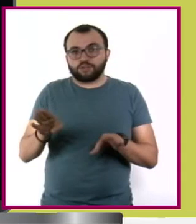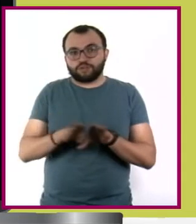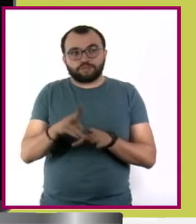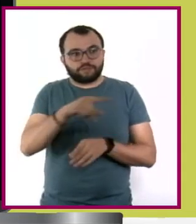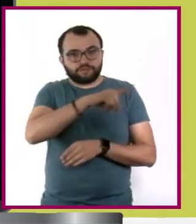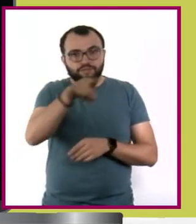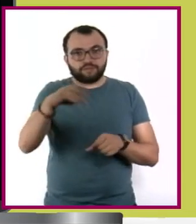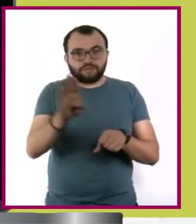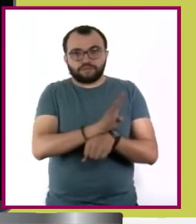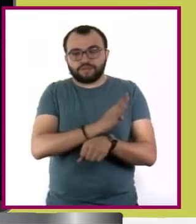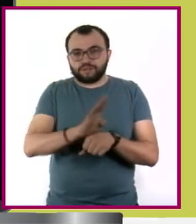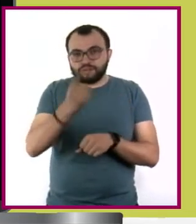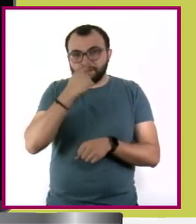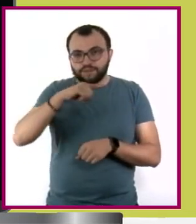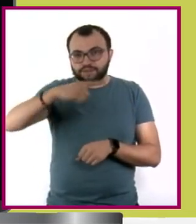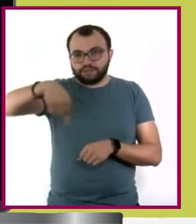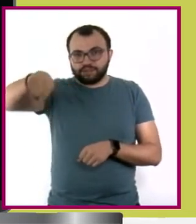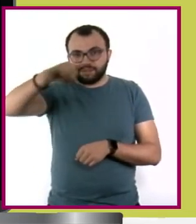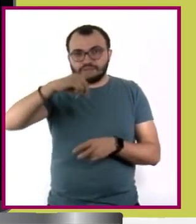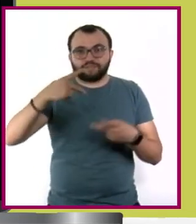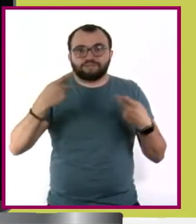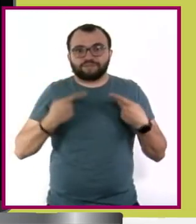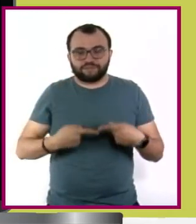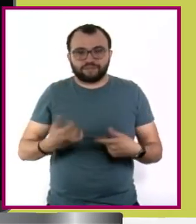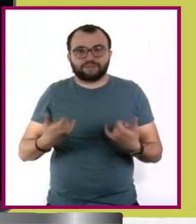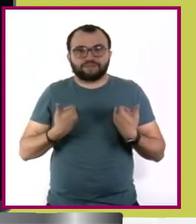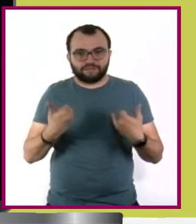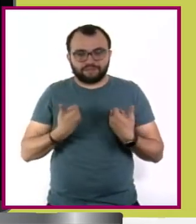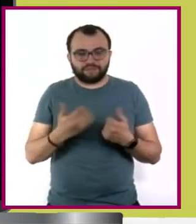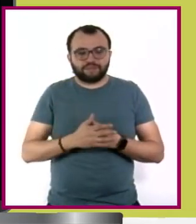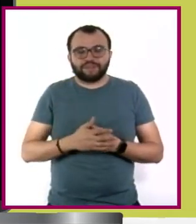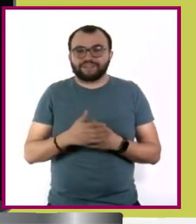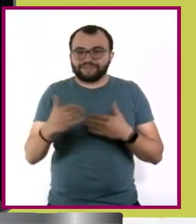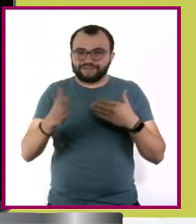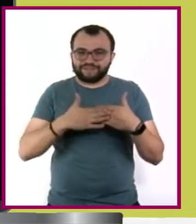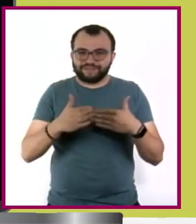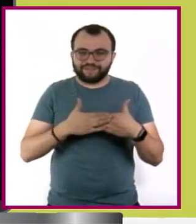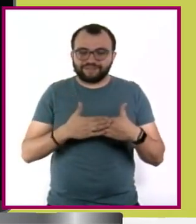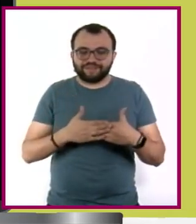beneficio para toda la audiencia. Hasta la próxima.